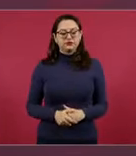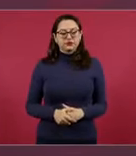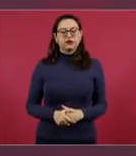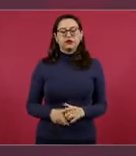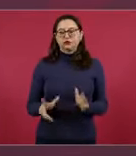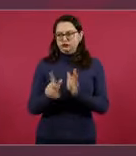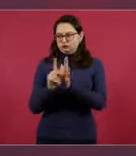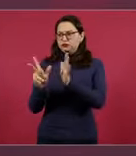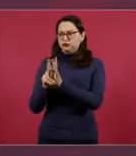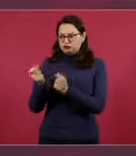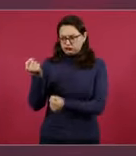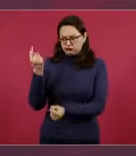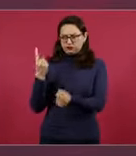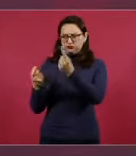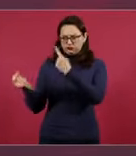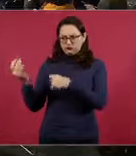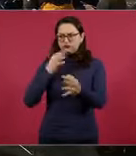verdad.